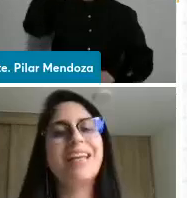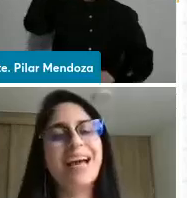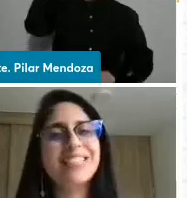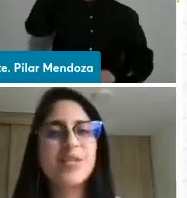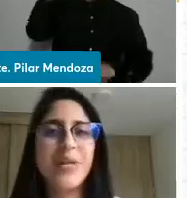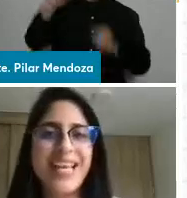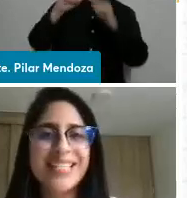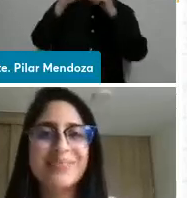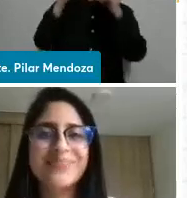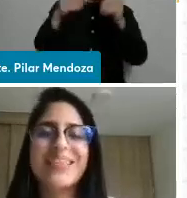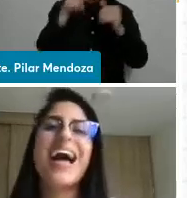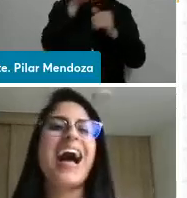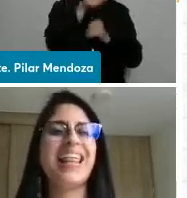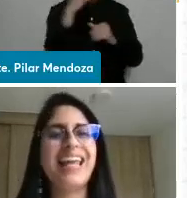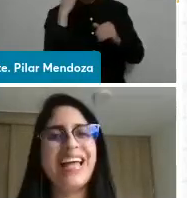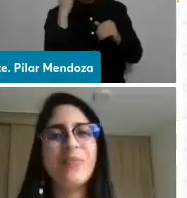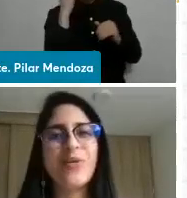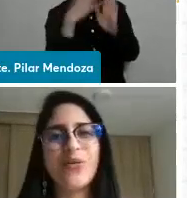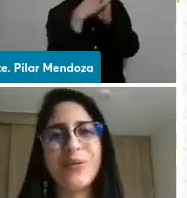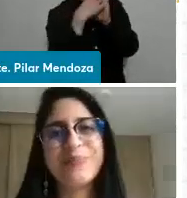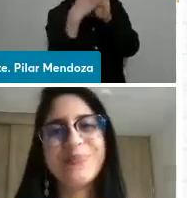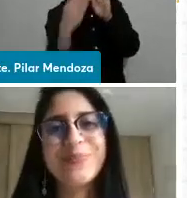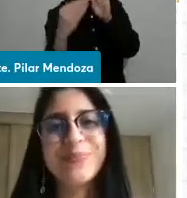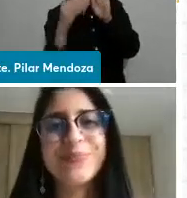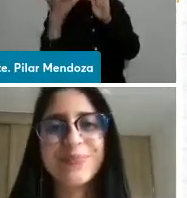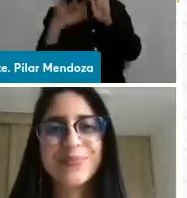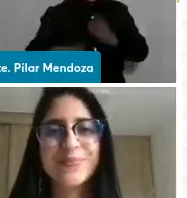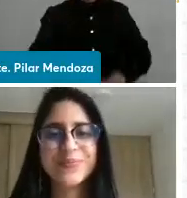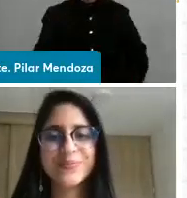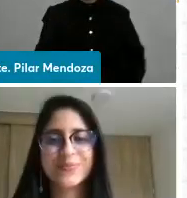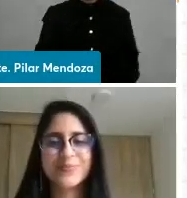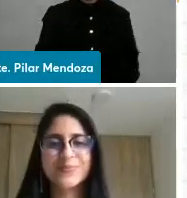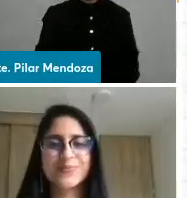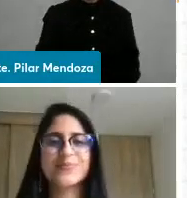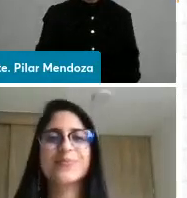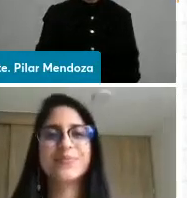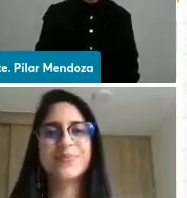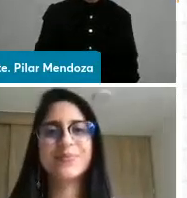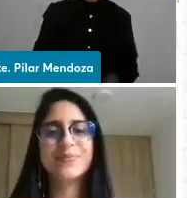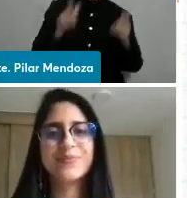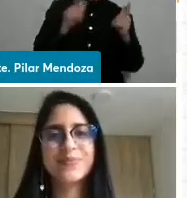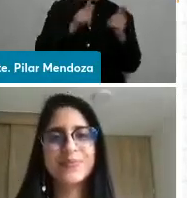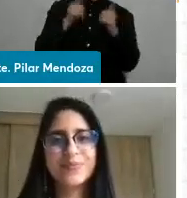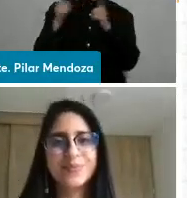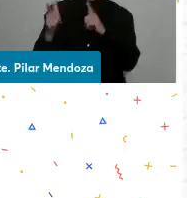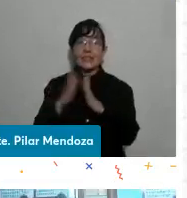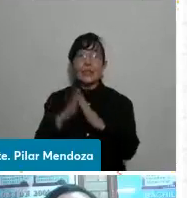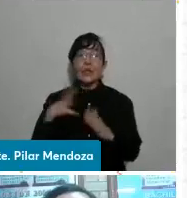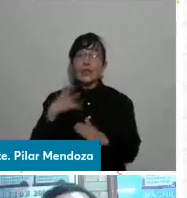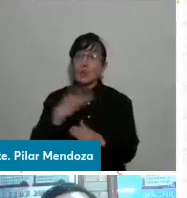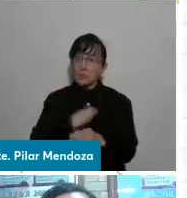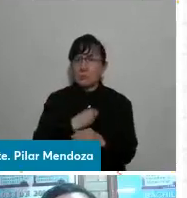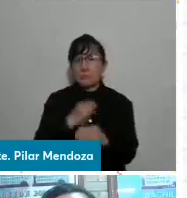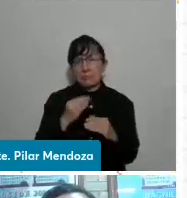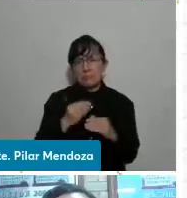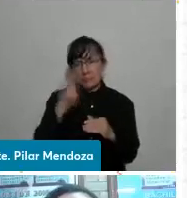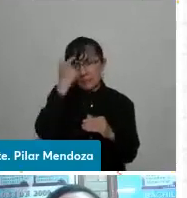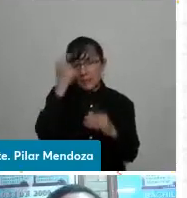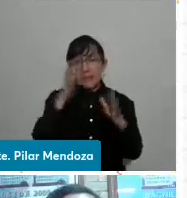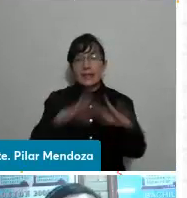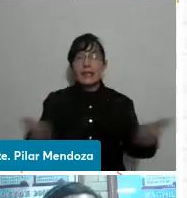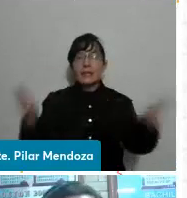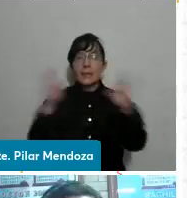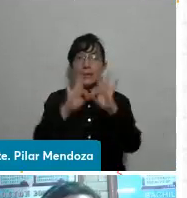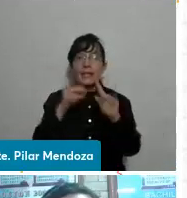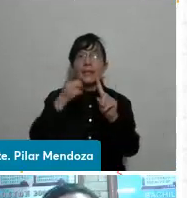podemos replicar esta experiencia. Adelante, profe. Ok, listo. Nosotros consideramos que es importante